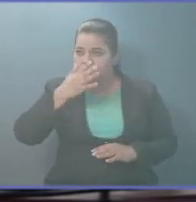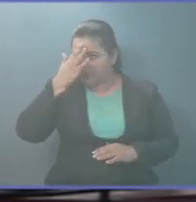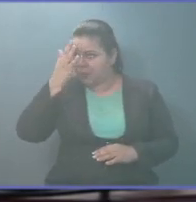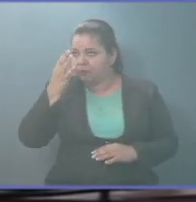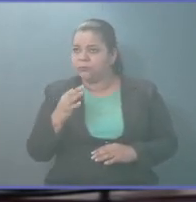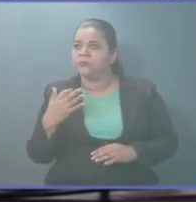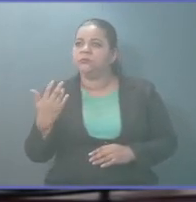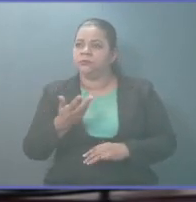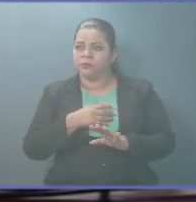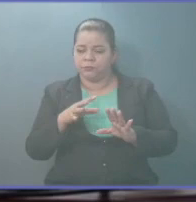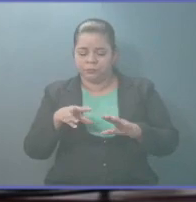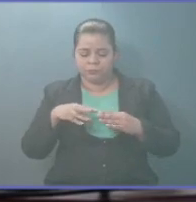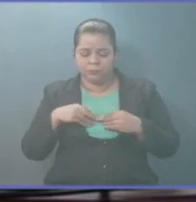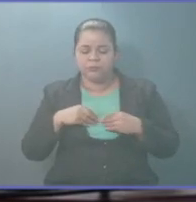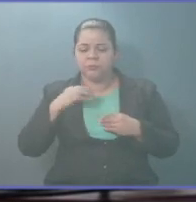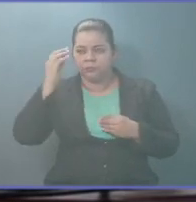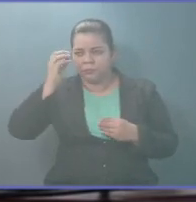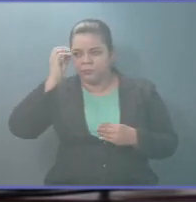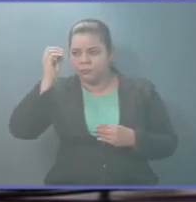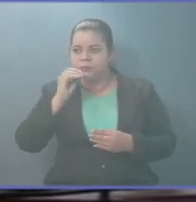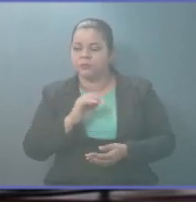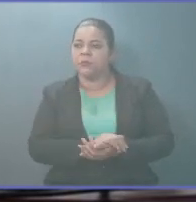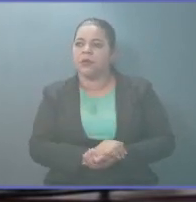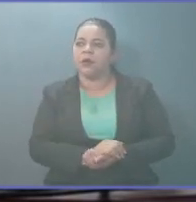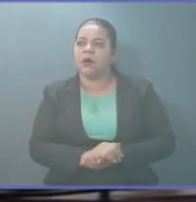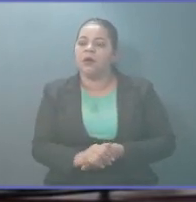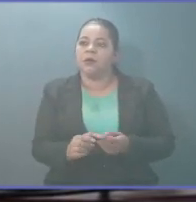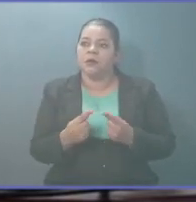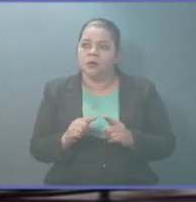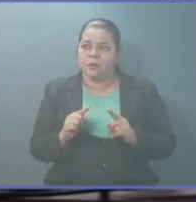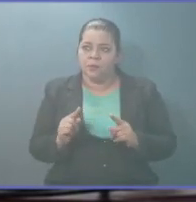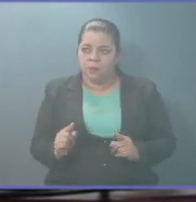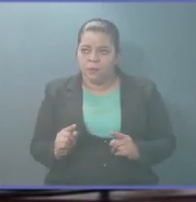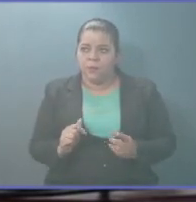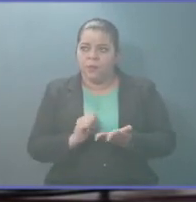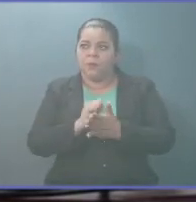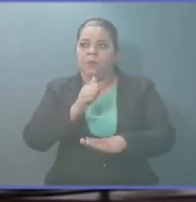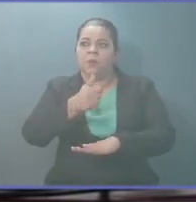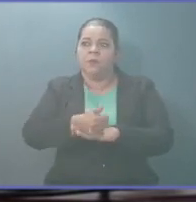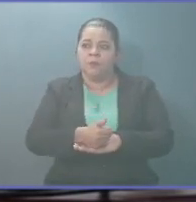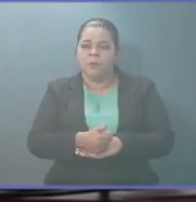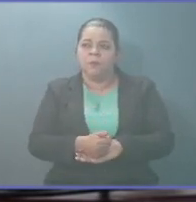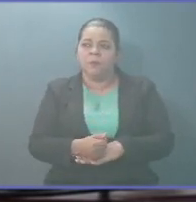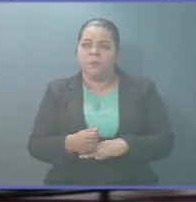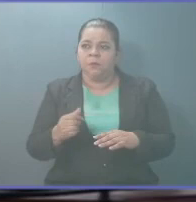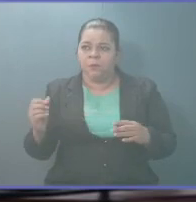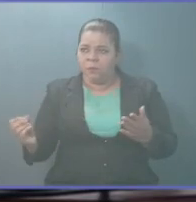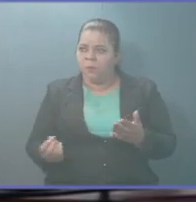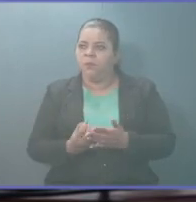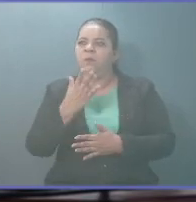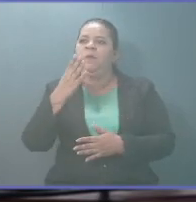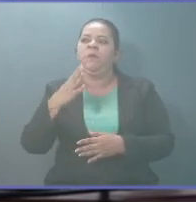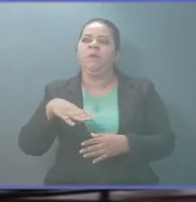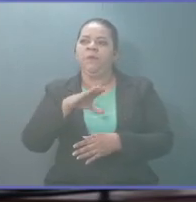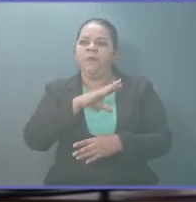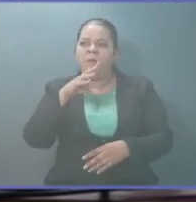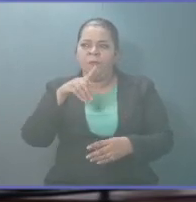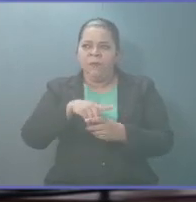los parámetros generales, ¿verdad?, del contenido que debe poseer la resolución en el caso que fuera